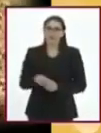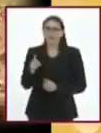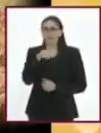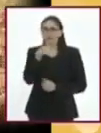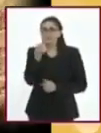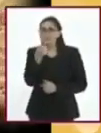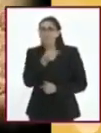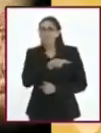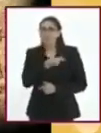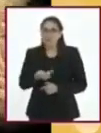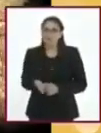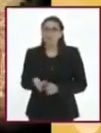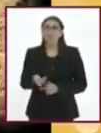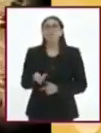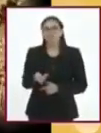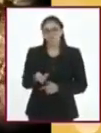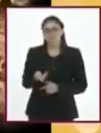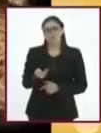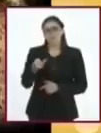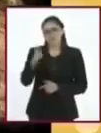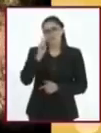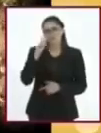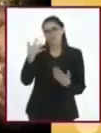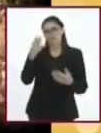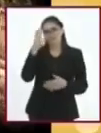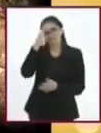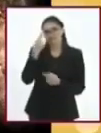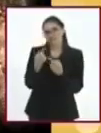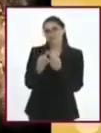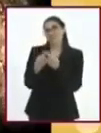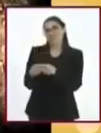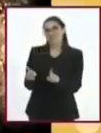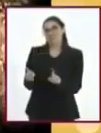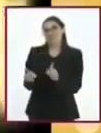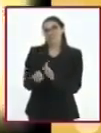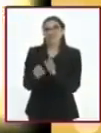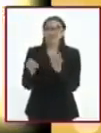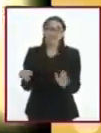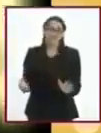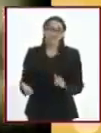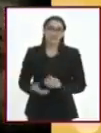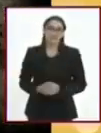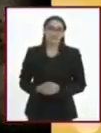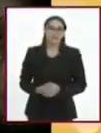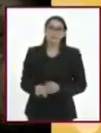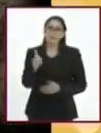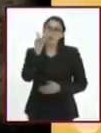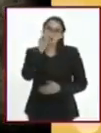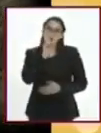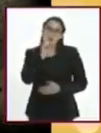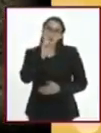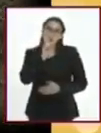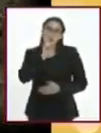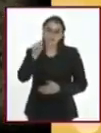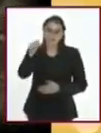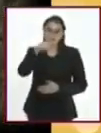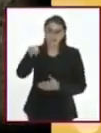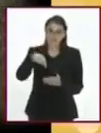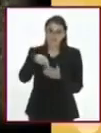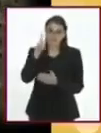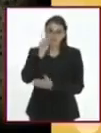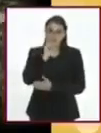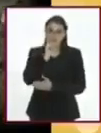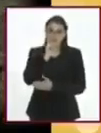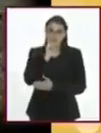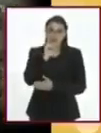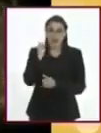empobrecidas, ahí también vamos a encontrar diferencias, ¿no?, sustanciales. Por ejemplo, las mujeres en estos núcleos no reciben de